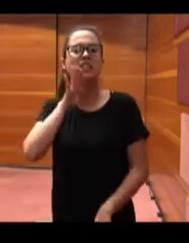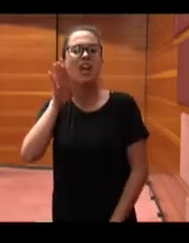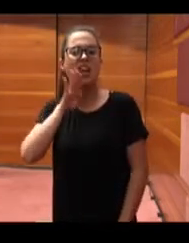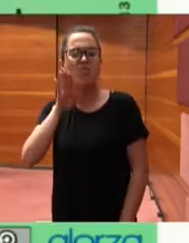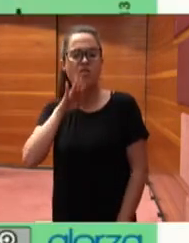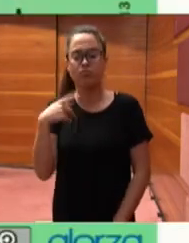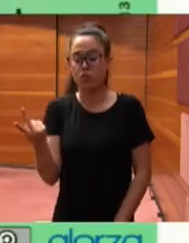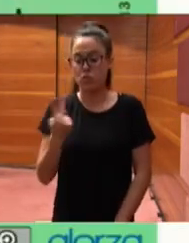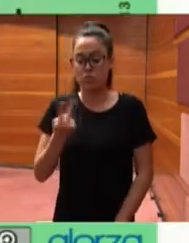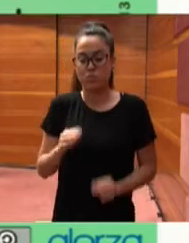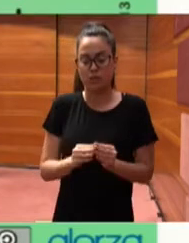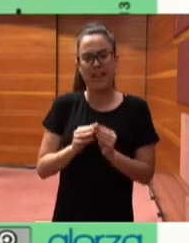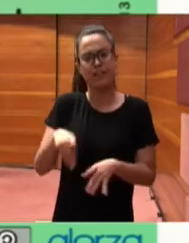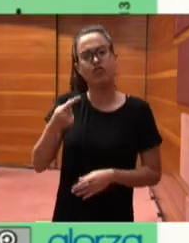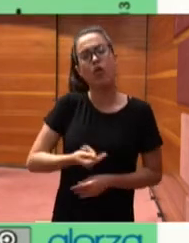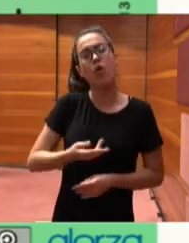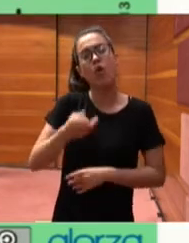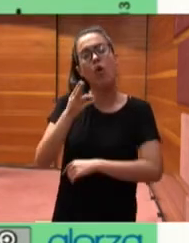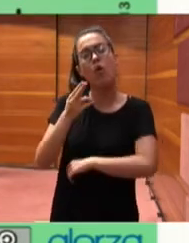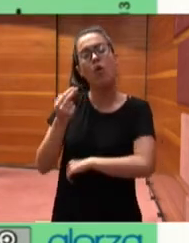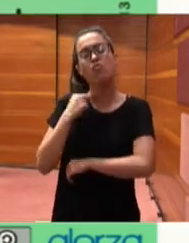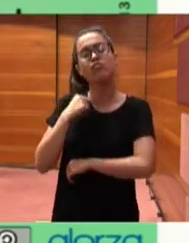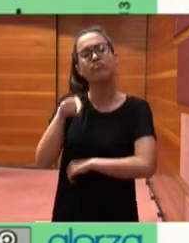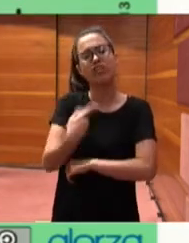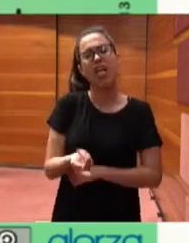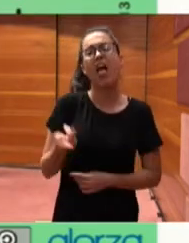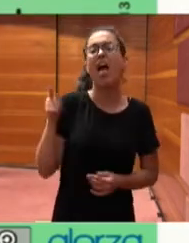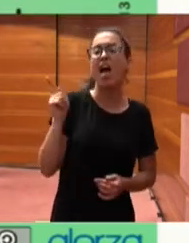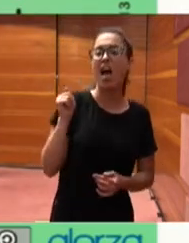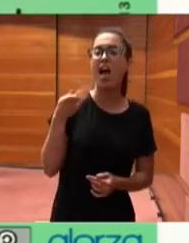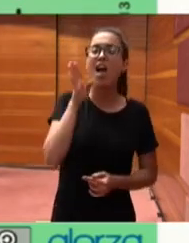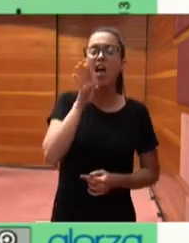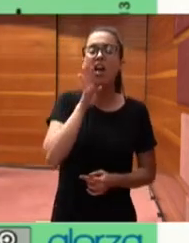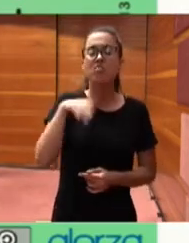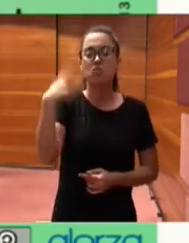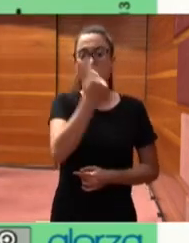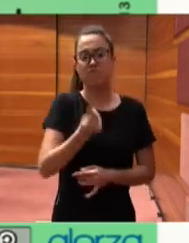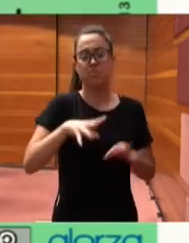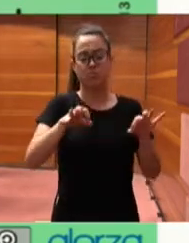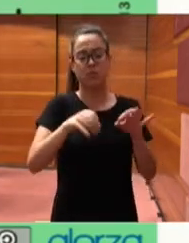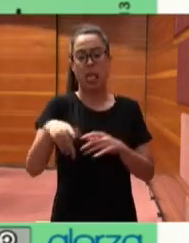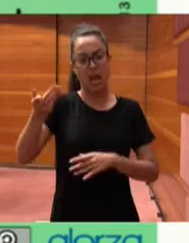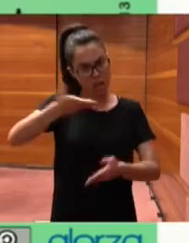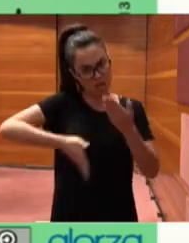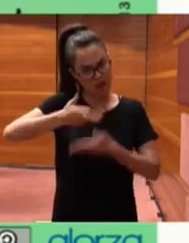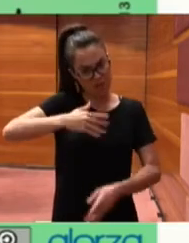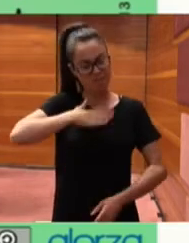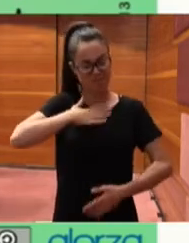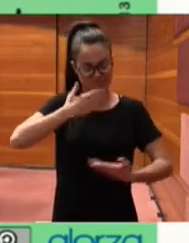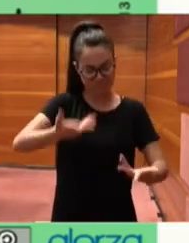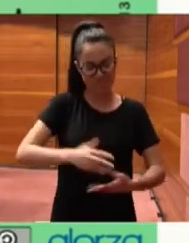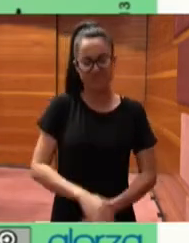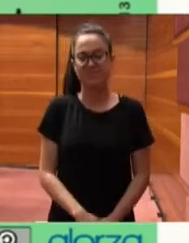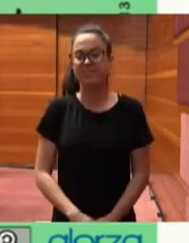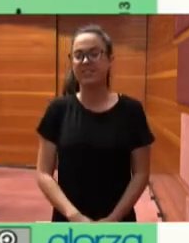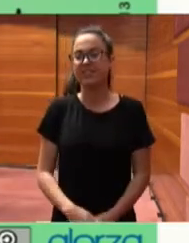dibujó el concejal de Erandio, que ha hecho Bellas Artes y dijo, ya te dibujo yo este gráfico que has hecho en la pared, ¿no? Fue colaborativo.